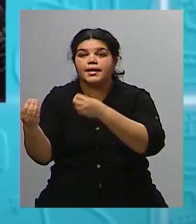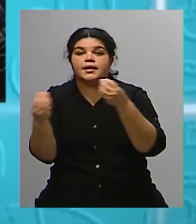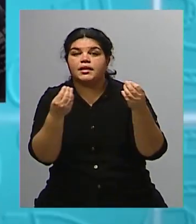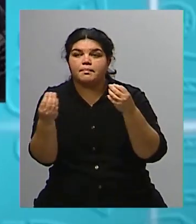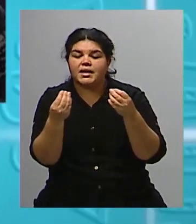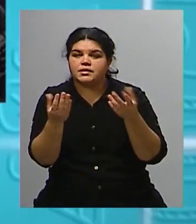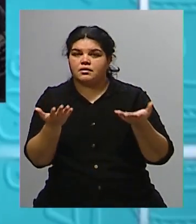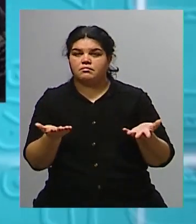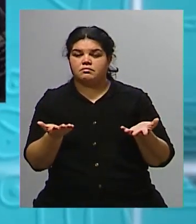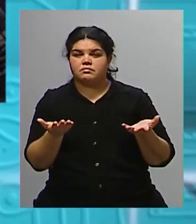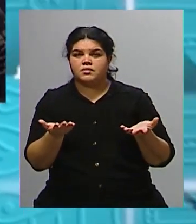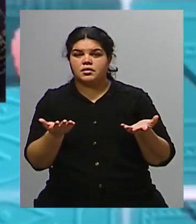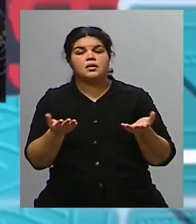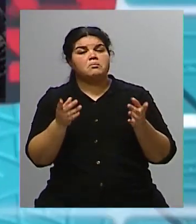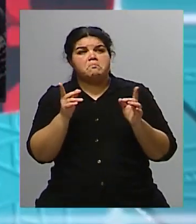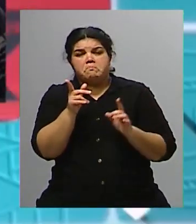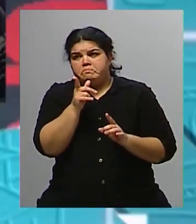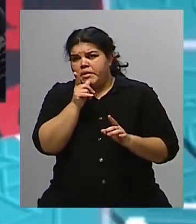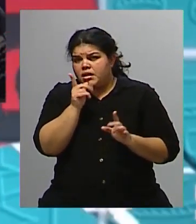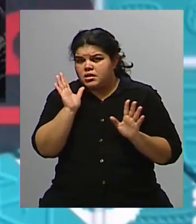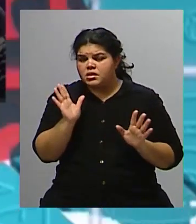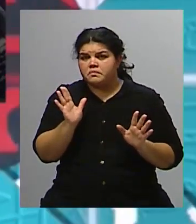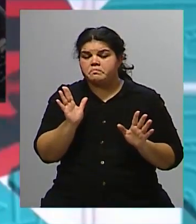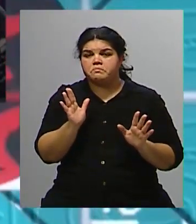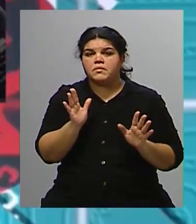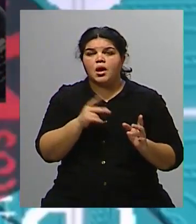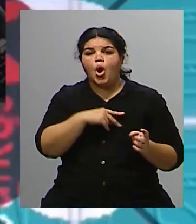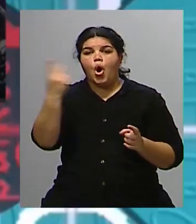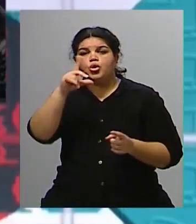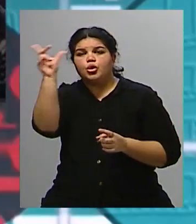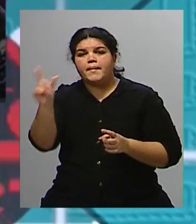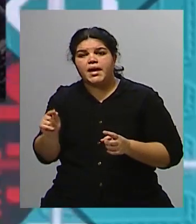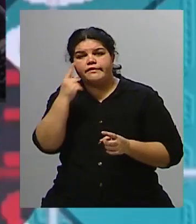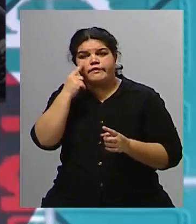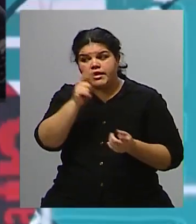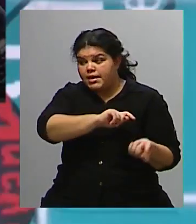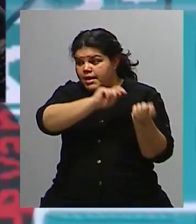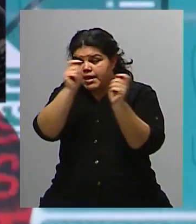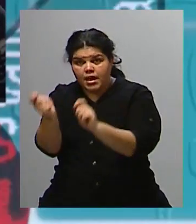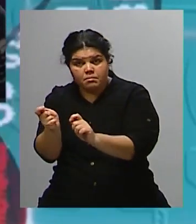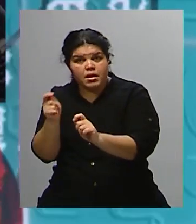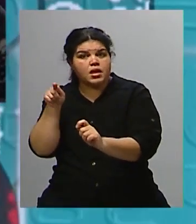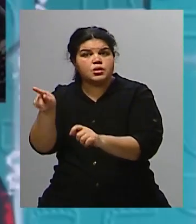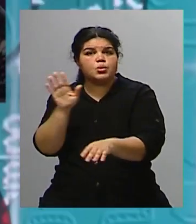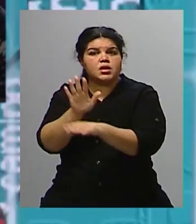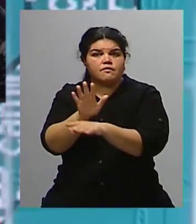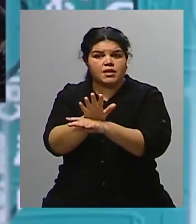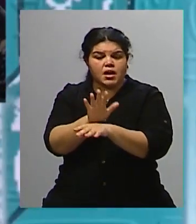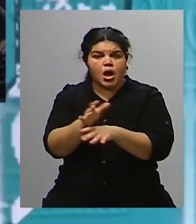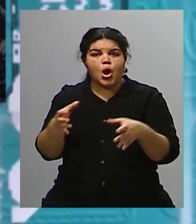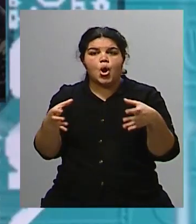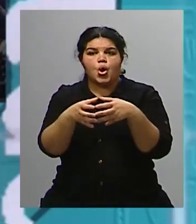¿hay intenciones de armar algo a nivel mundial y que no solamente esa tarea sea de las organizaciones no